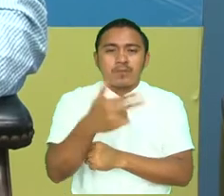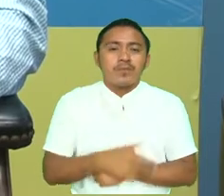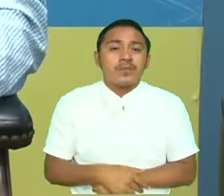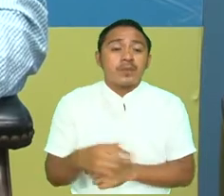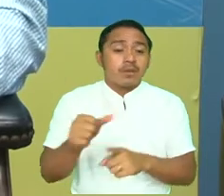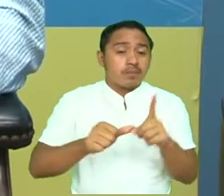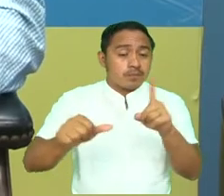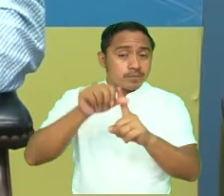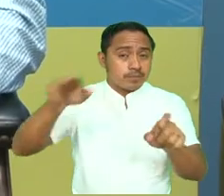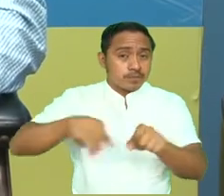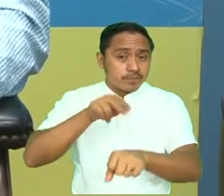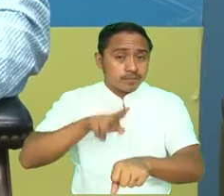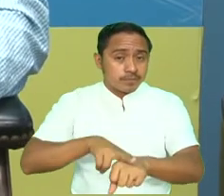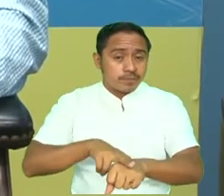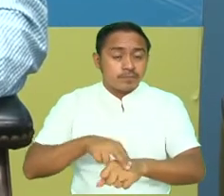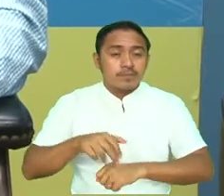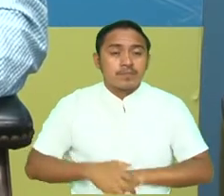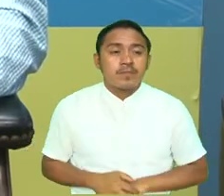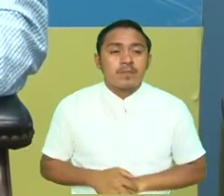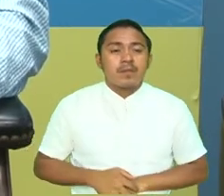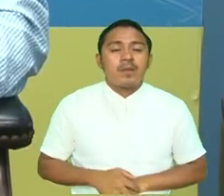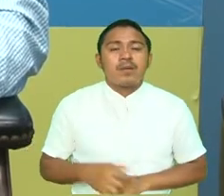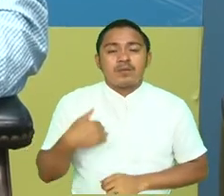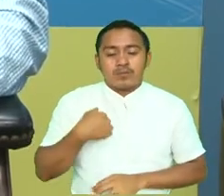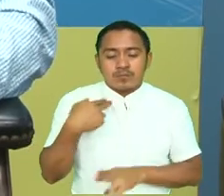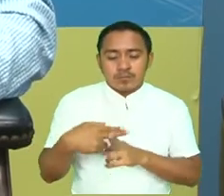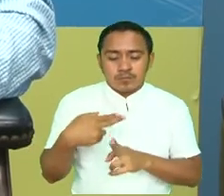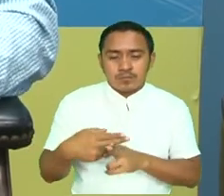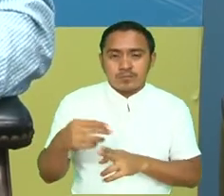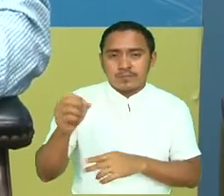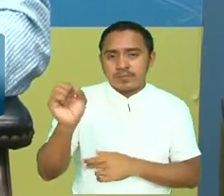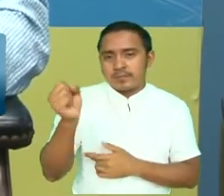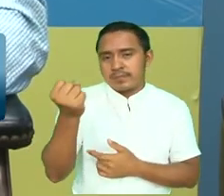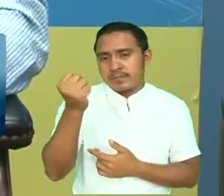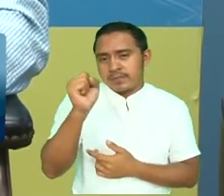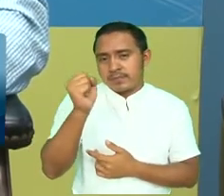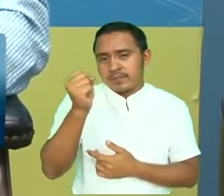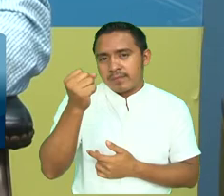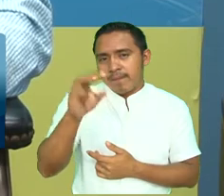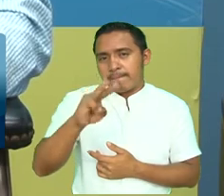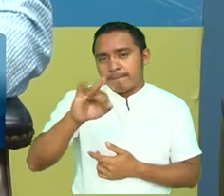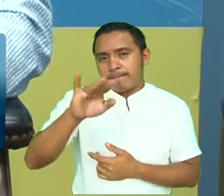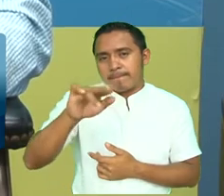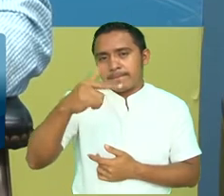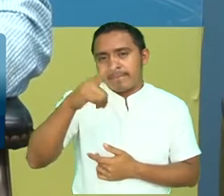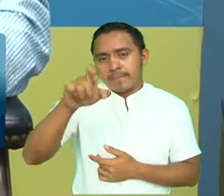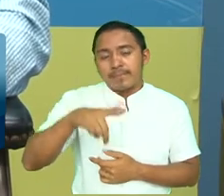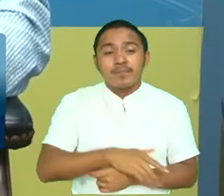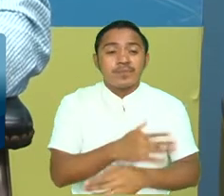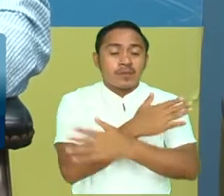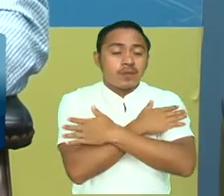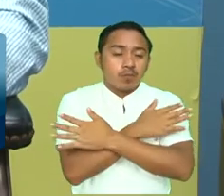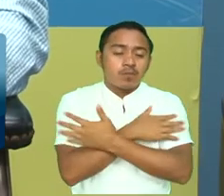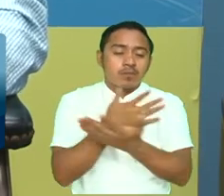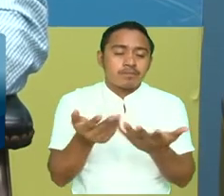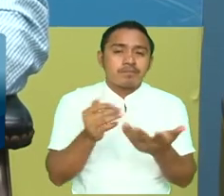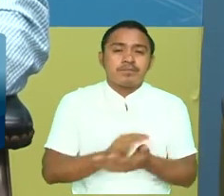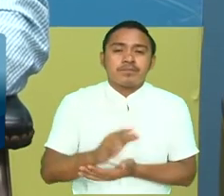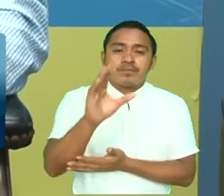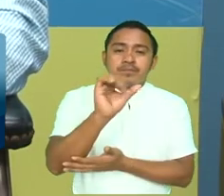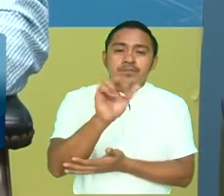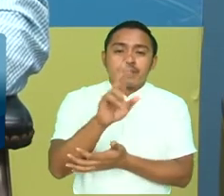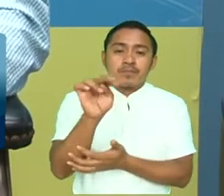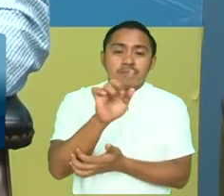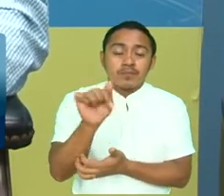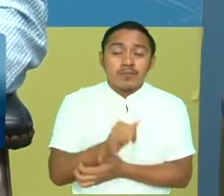canal parlamentario, el canal de la Asamblea Nacional. Te saludo a tu amigo de siempre, Miguel Carranza Mena, y te doy la bienvenida a